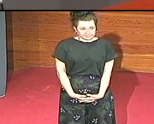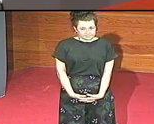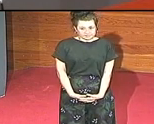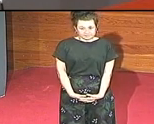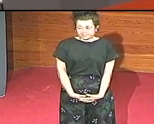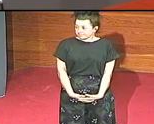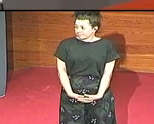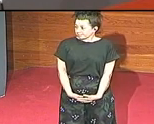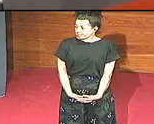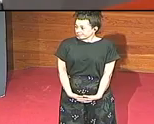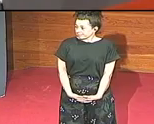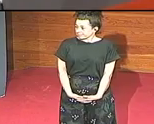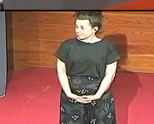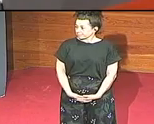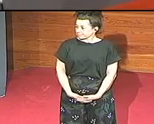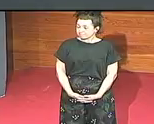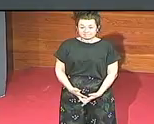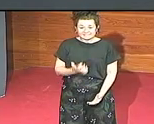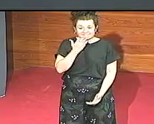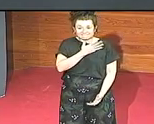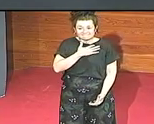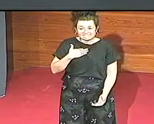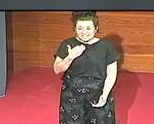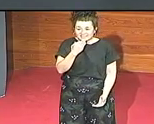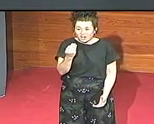bueno si habéis preguntado